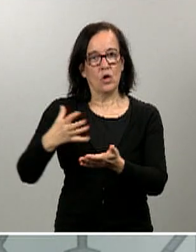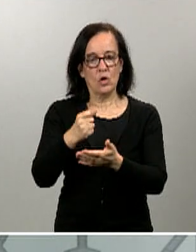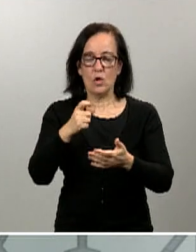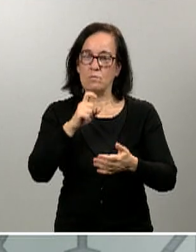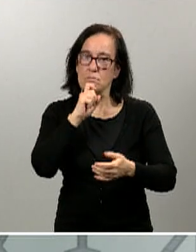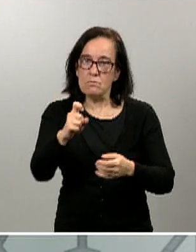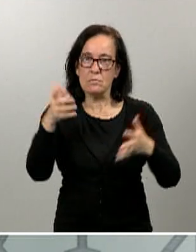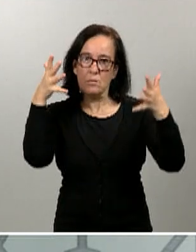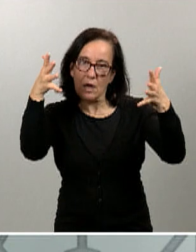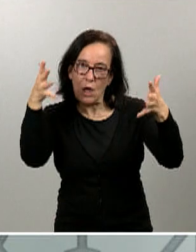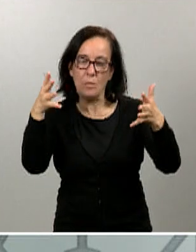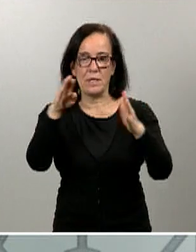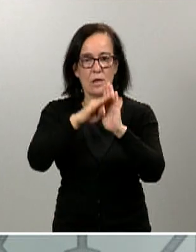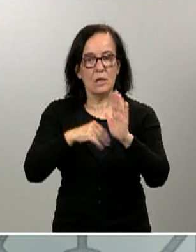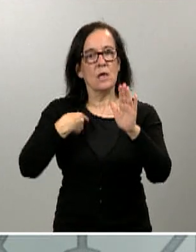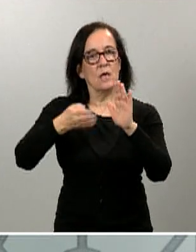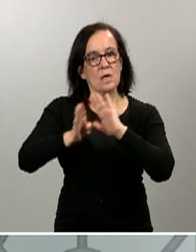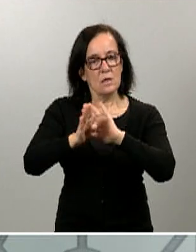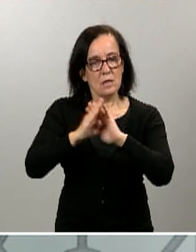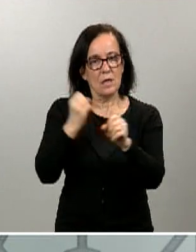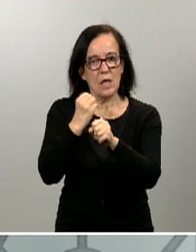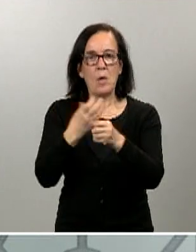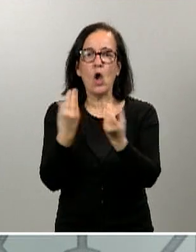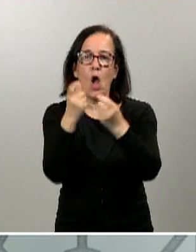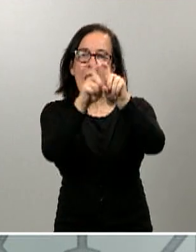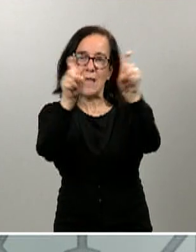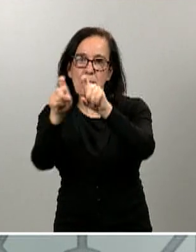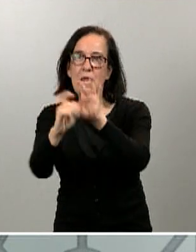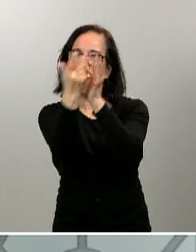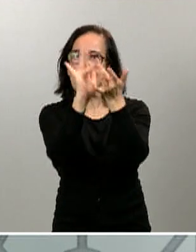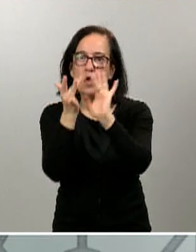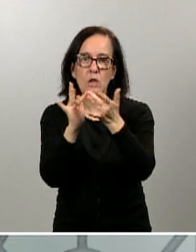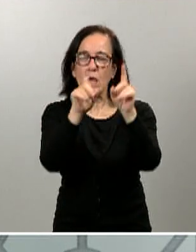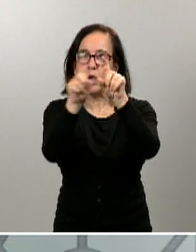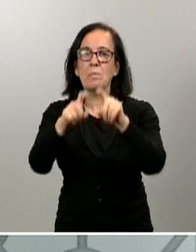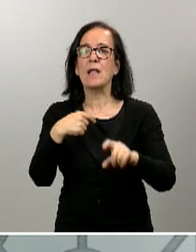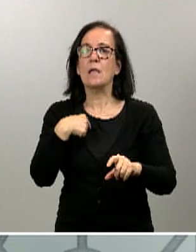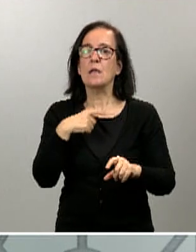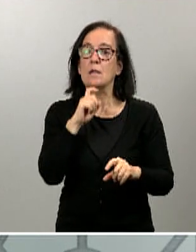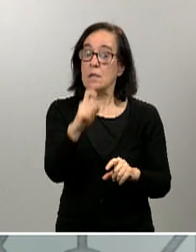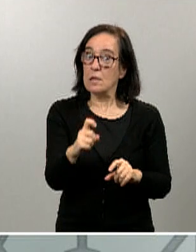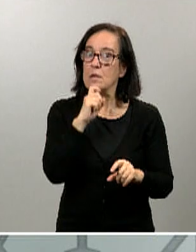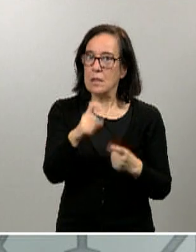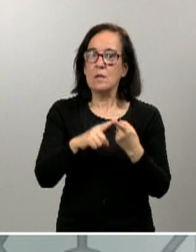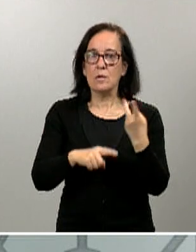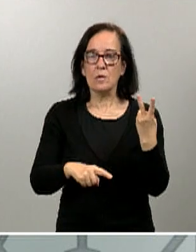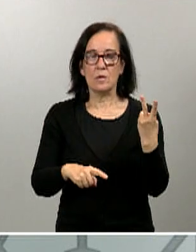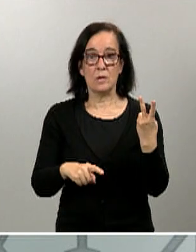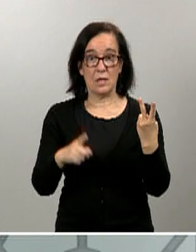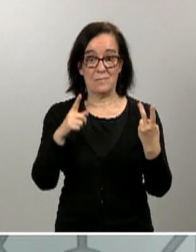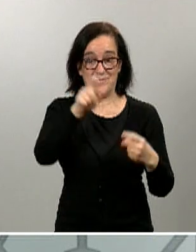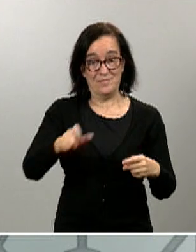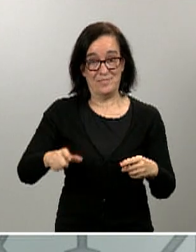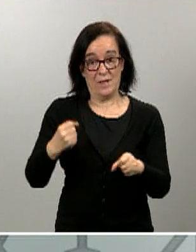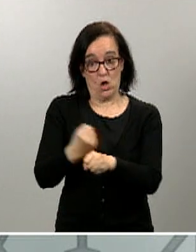siguen haciendo, se sigue trabajando mucho con las empresas para que los profesionales que van a volver a